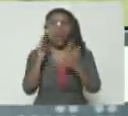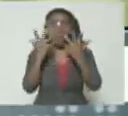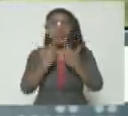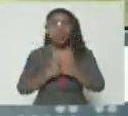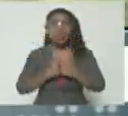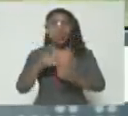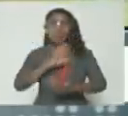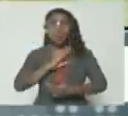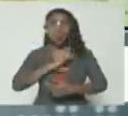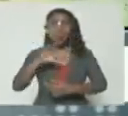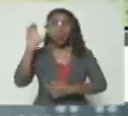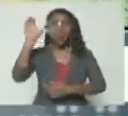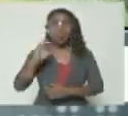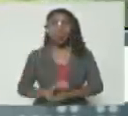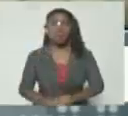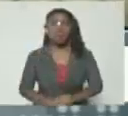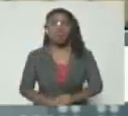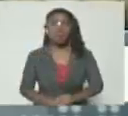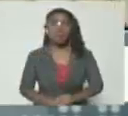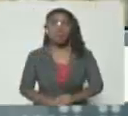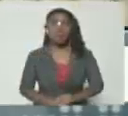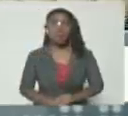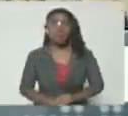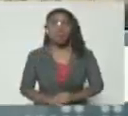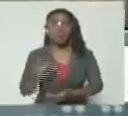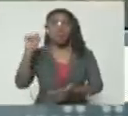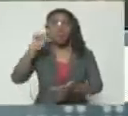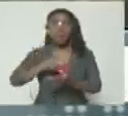del país. Son las reservas.